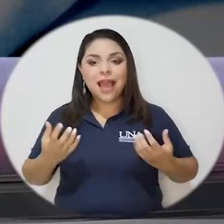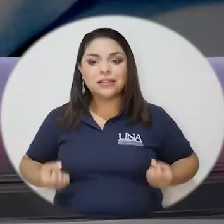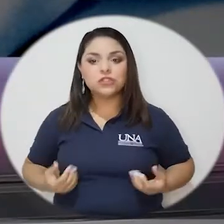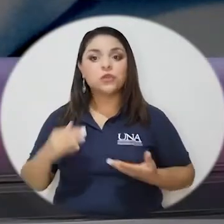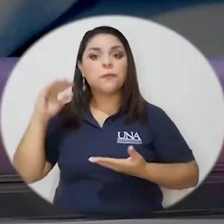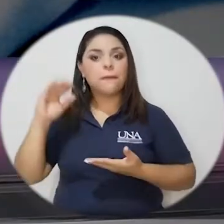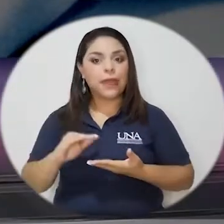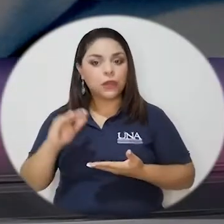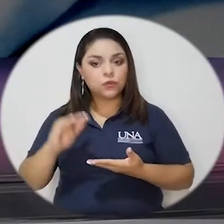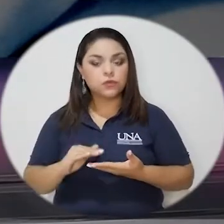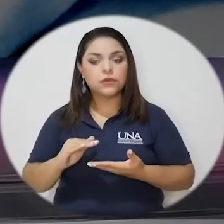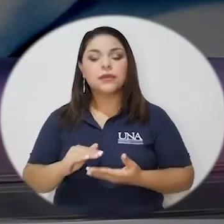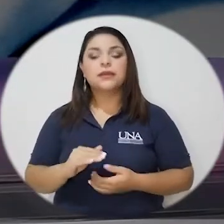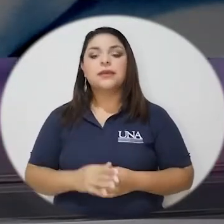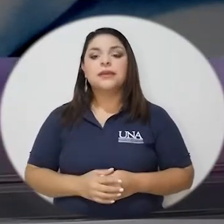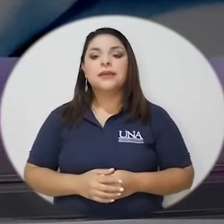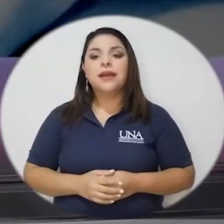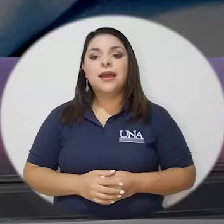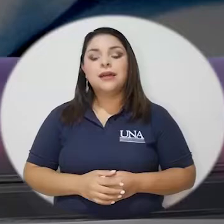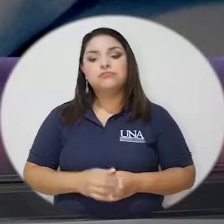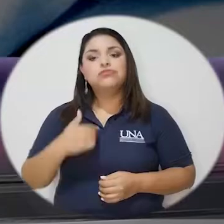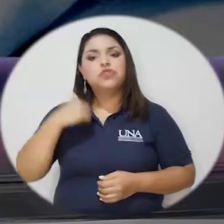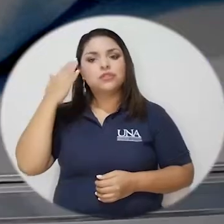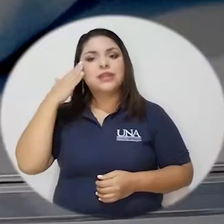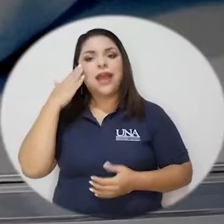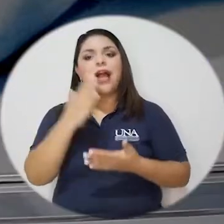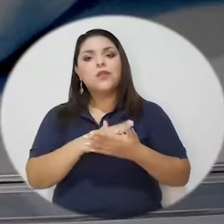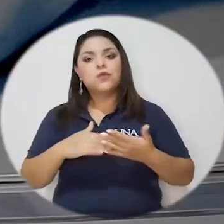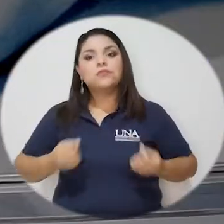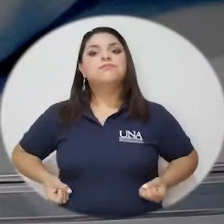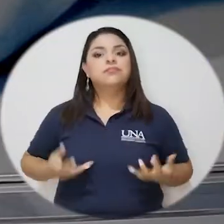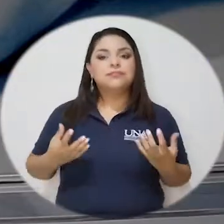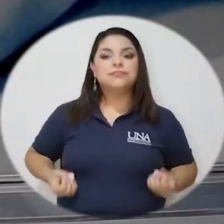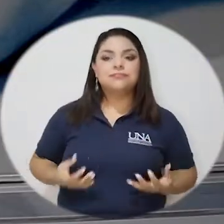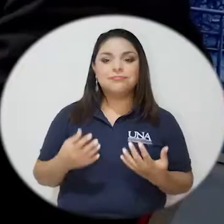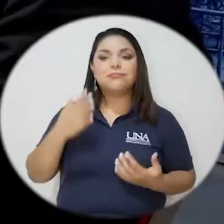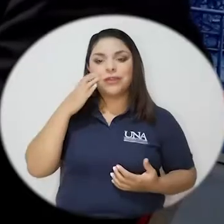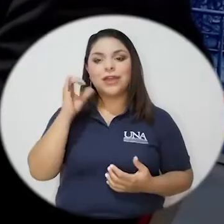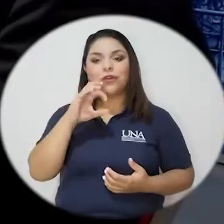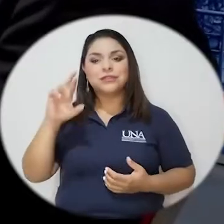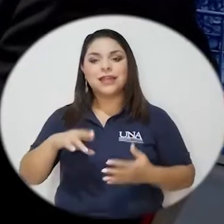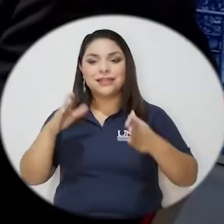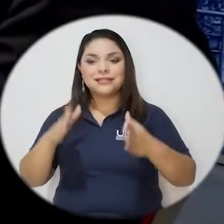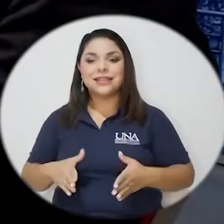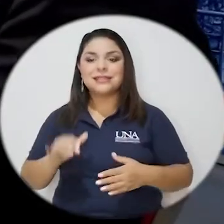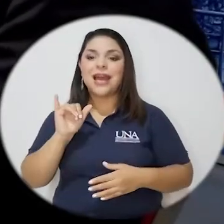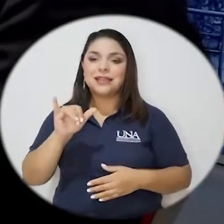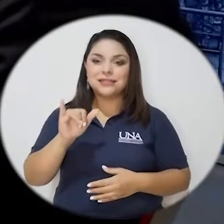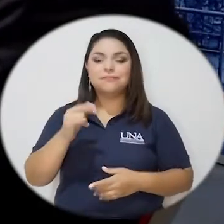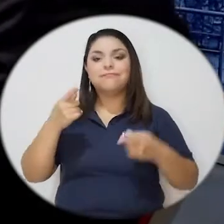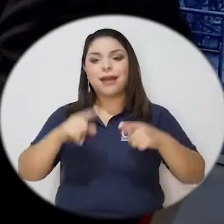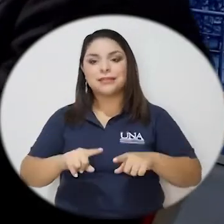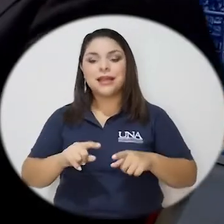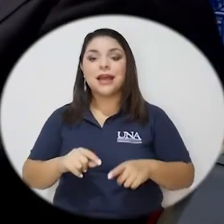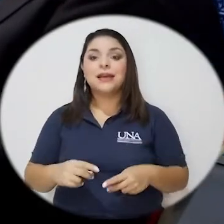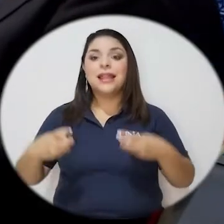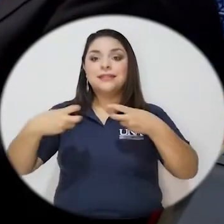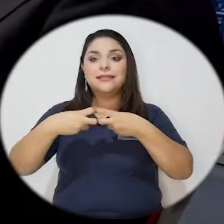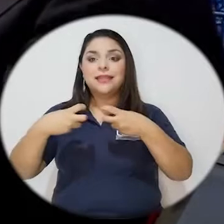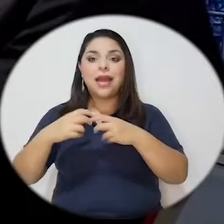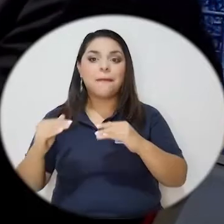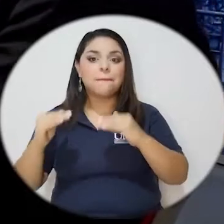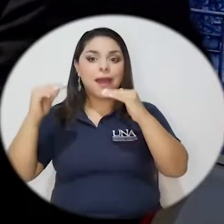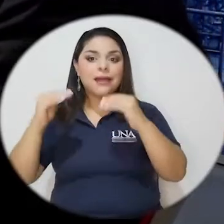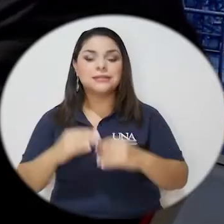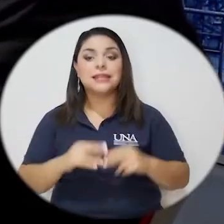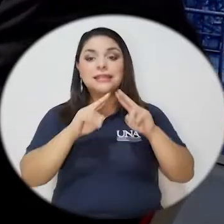disminuyeron enormemente, si bien algunos se incrementaron, porque los ticos siempre sobredimensionamos, de ahora gastamos un poquito más de electricidad,